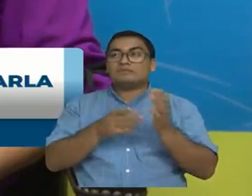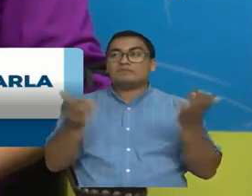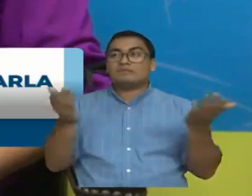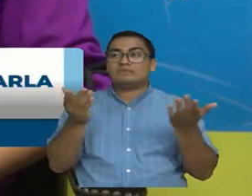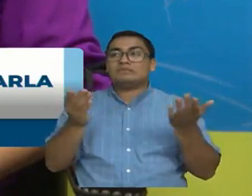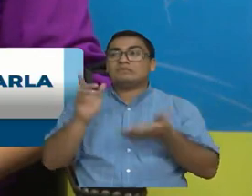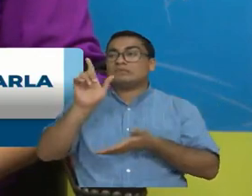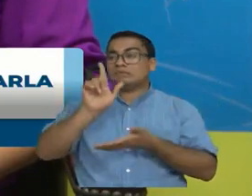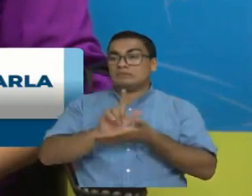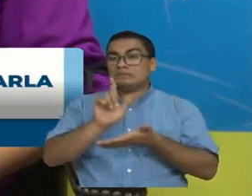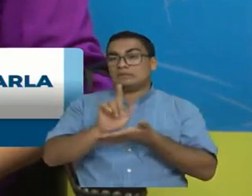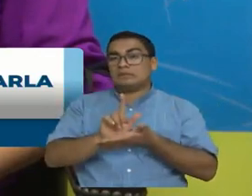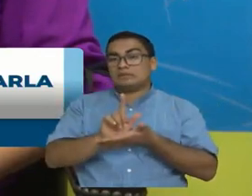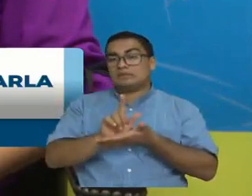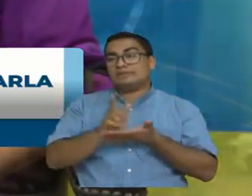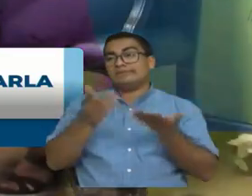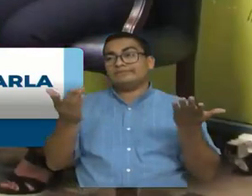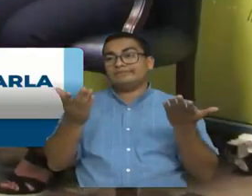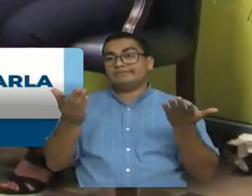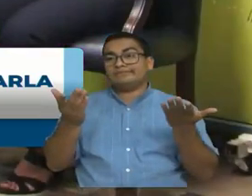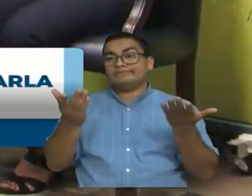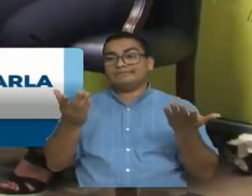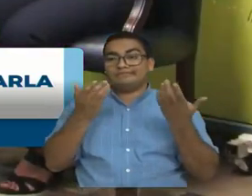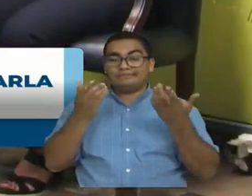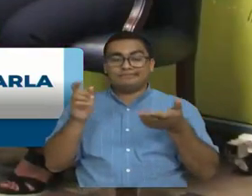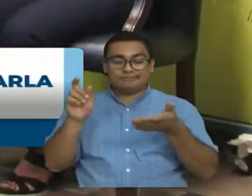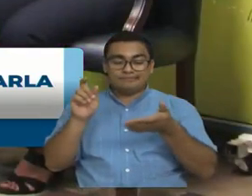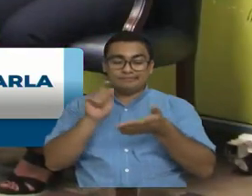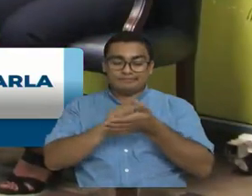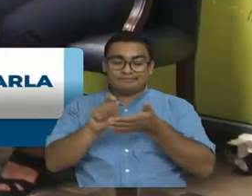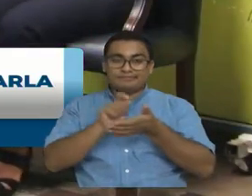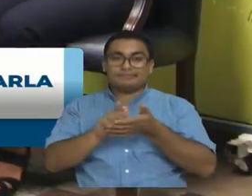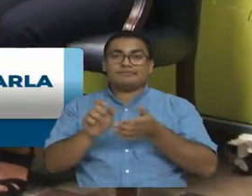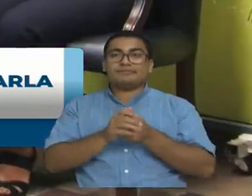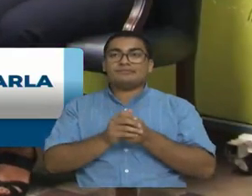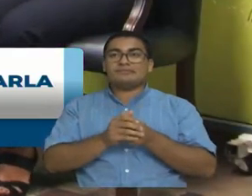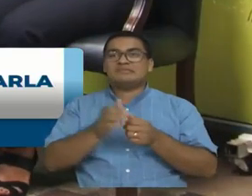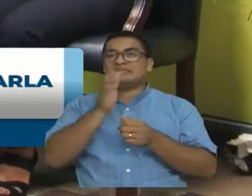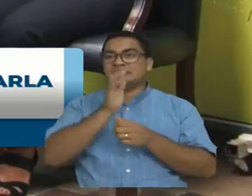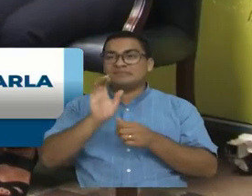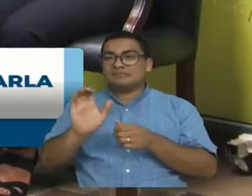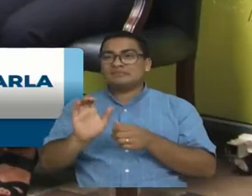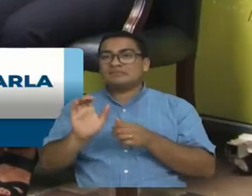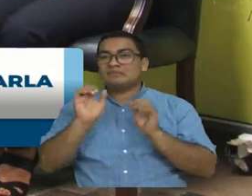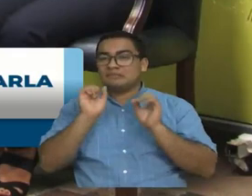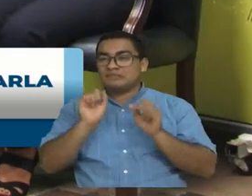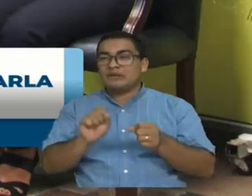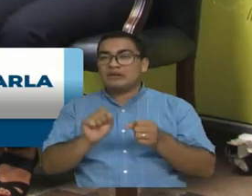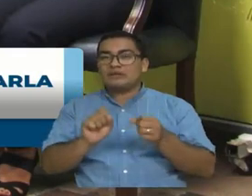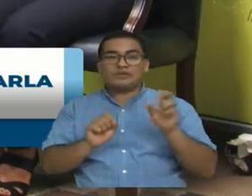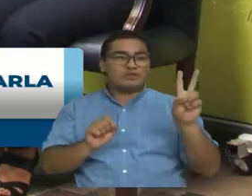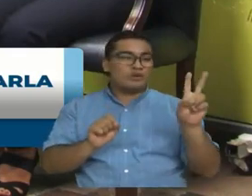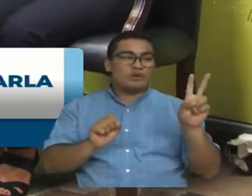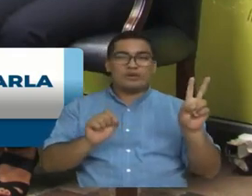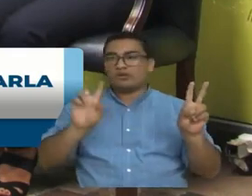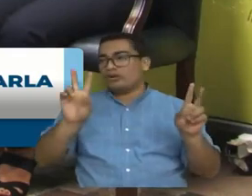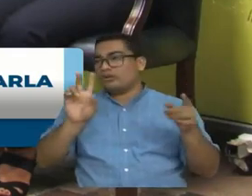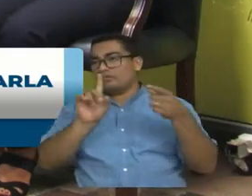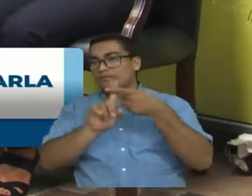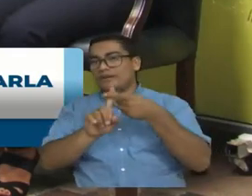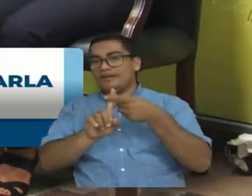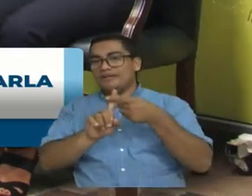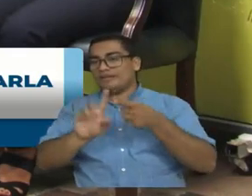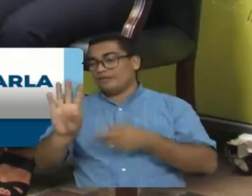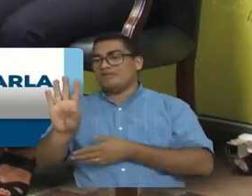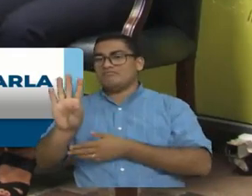letras o sílabas a la hora de escribir. Entonces el niño puede muy bien decir 2 más 2 es 4 en su mente, pero no lo puede